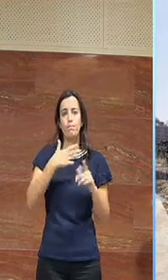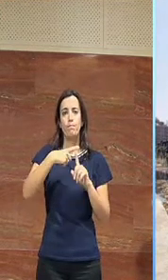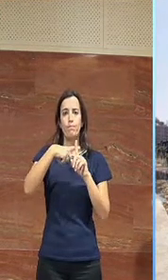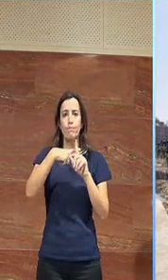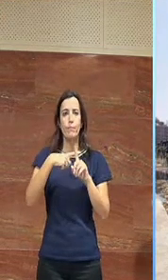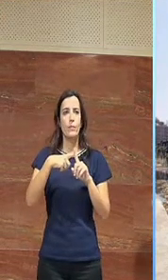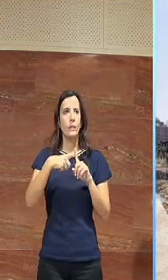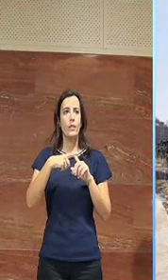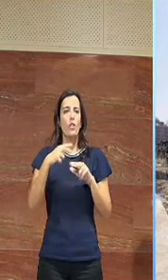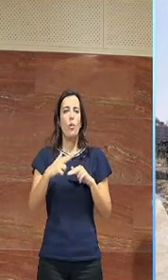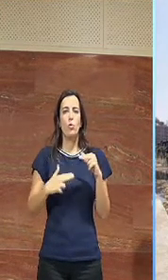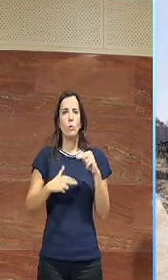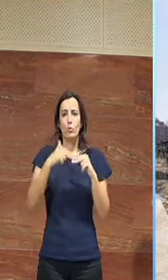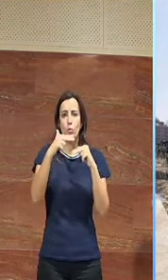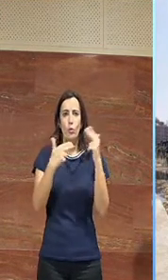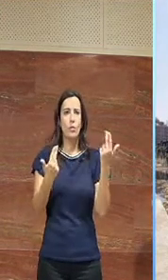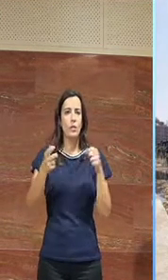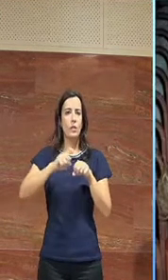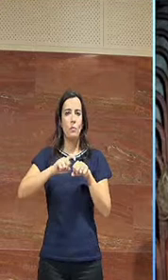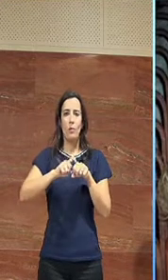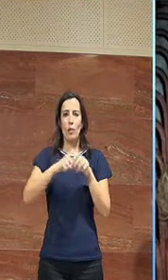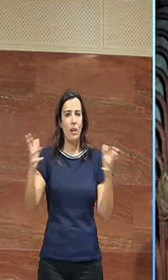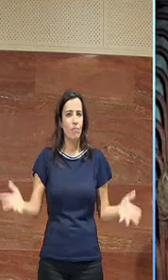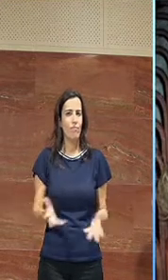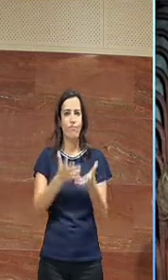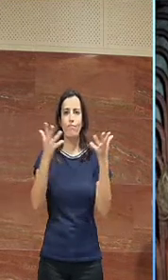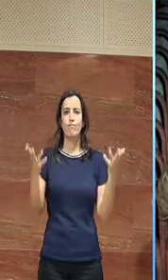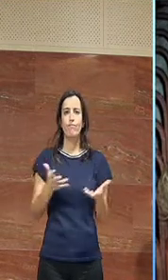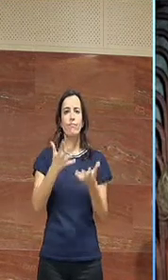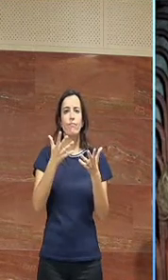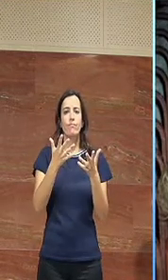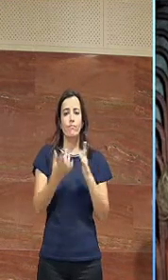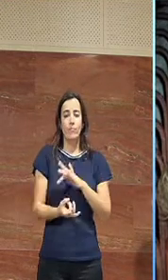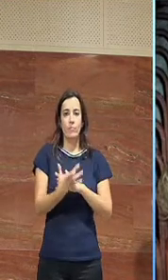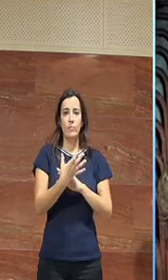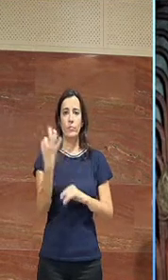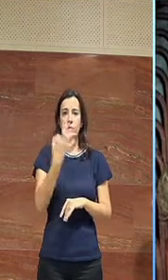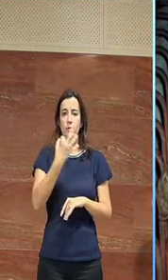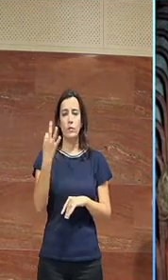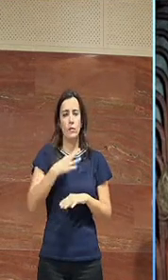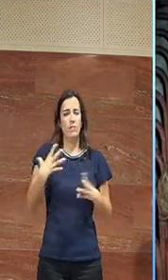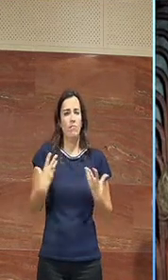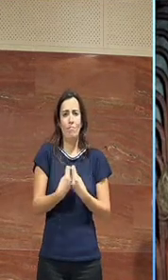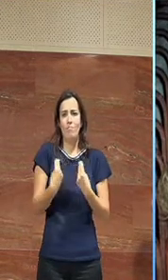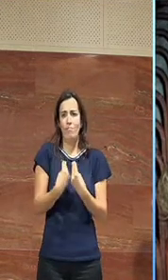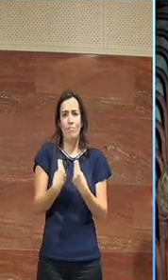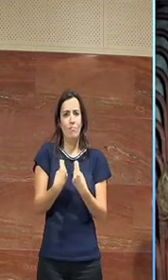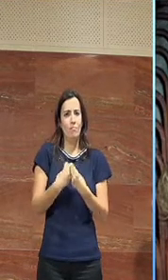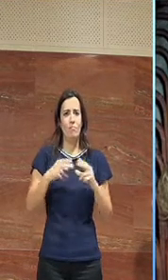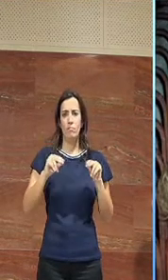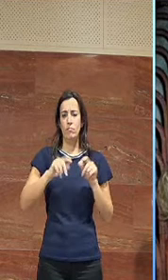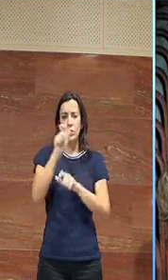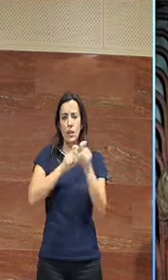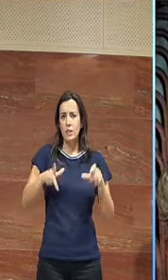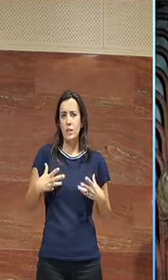de construcción, con estas tipologías, en los que se producen niveles de hacinamiento tremendos, los que de